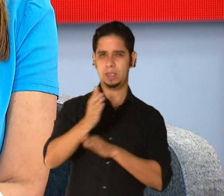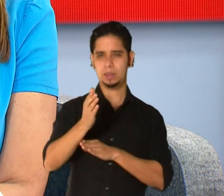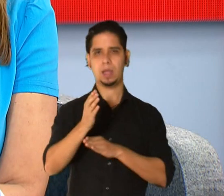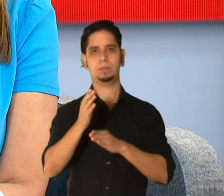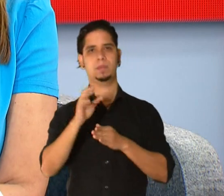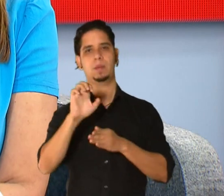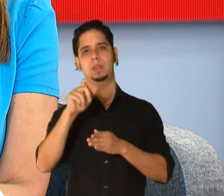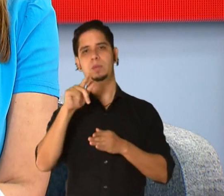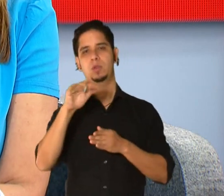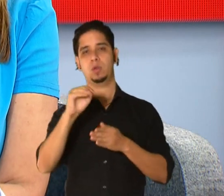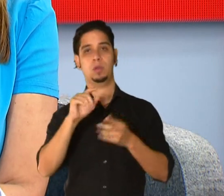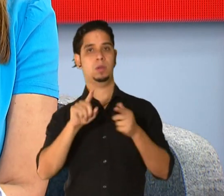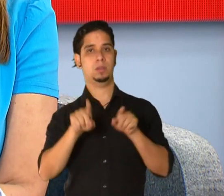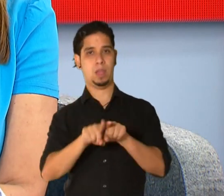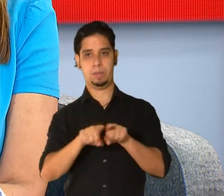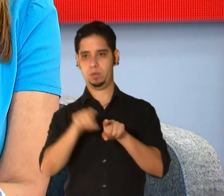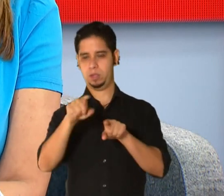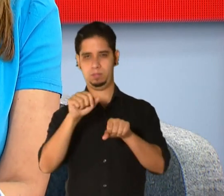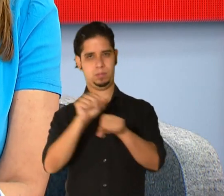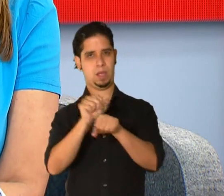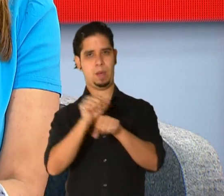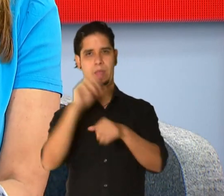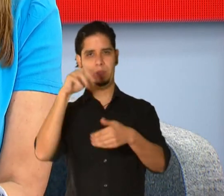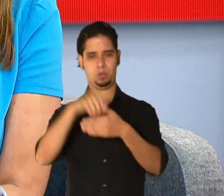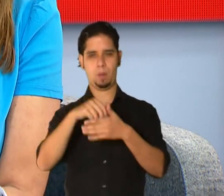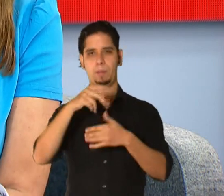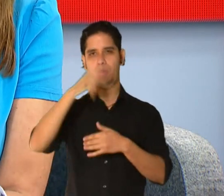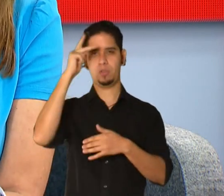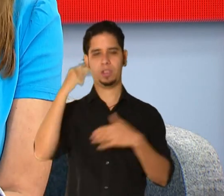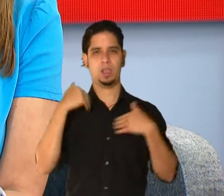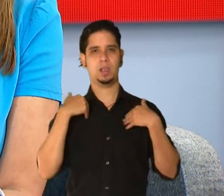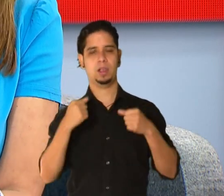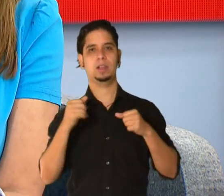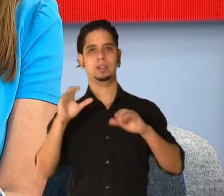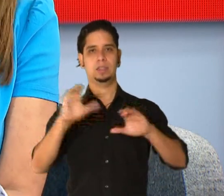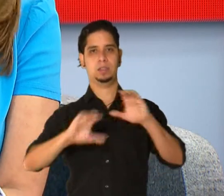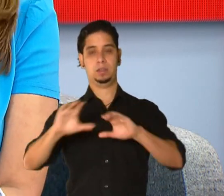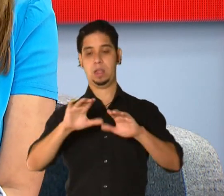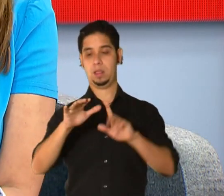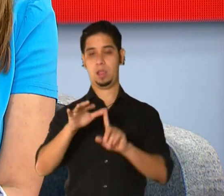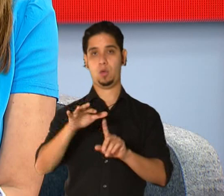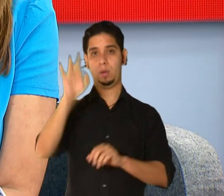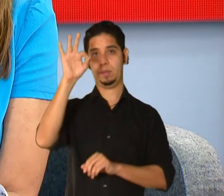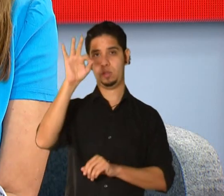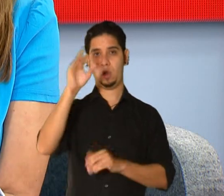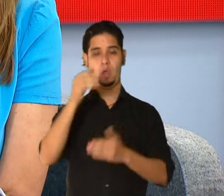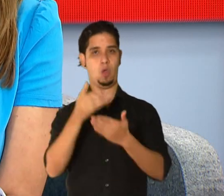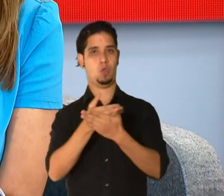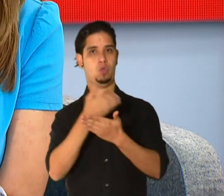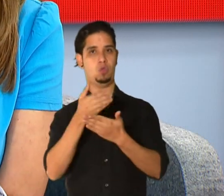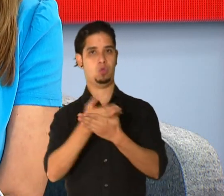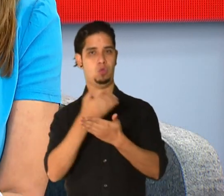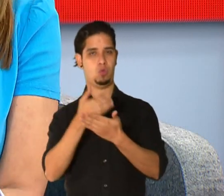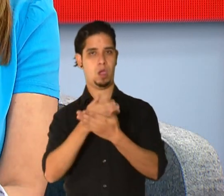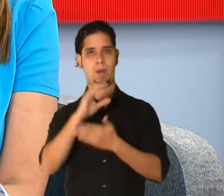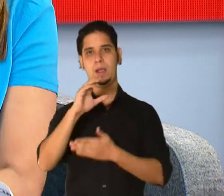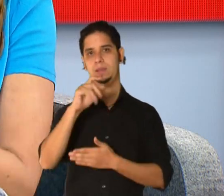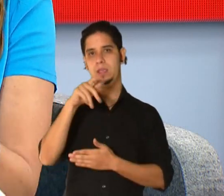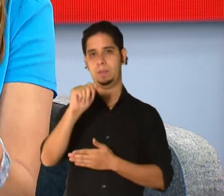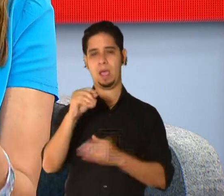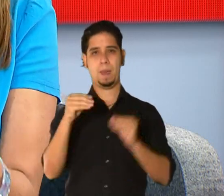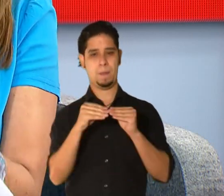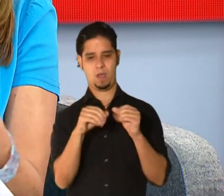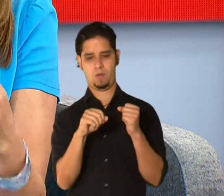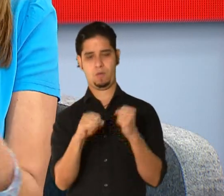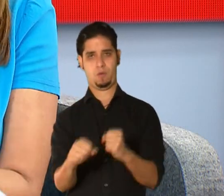de la Facultad de Ponce Health Sciences, el descubrimiento en Puerto Rico de la nueva cepa, de la variante más